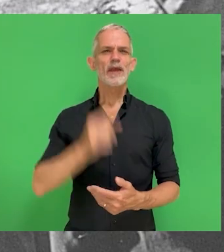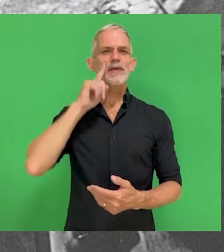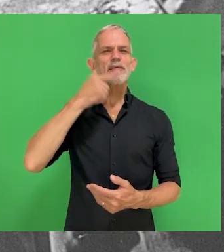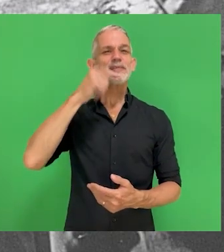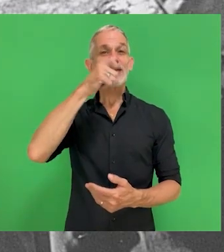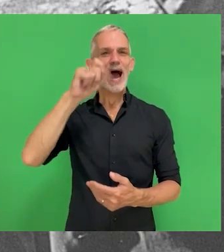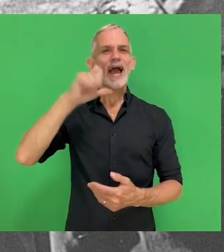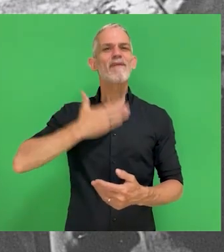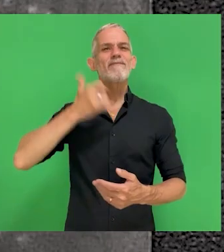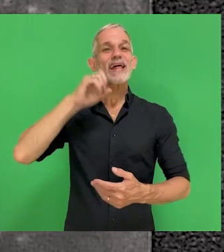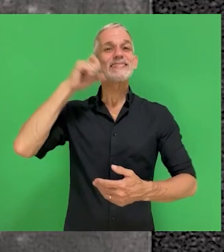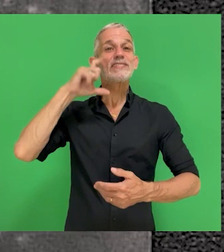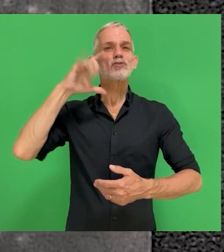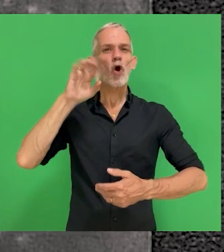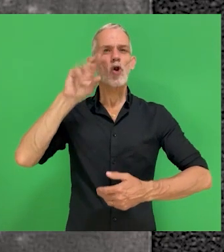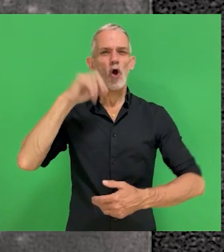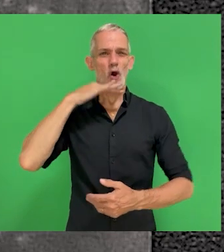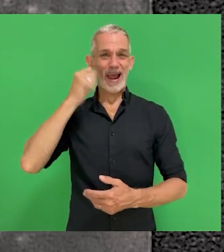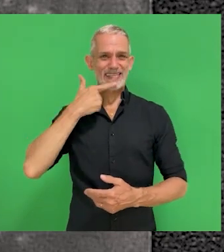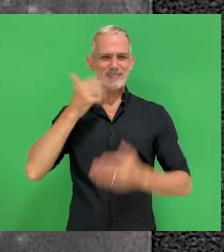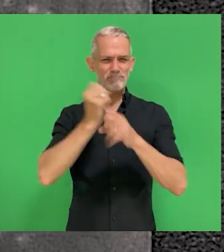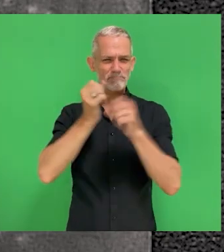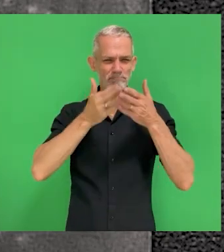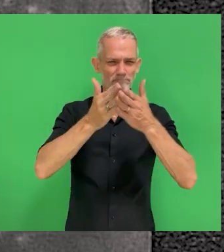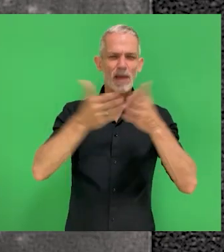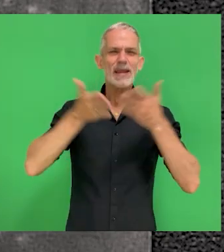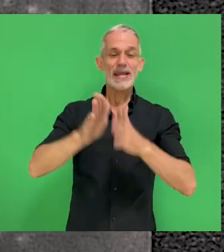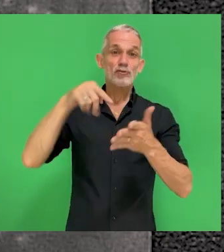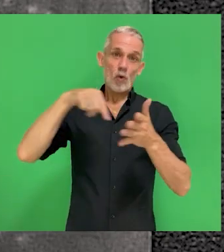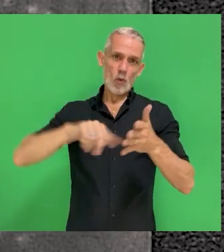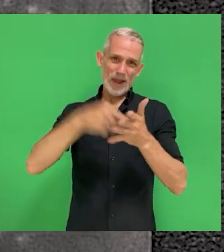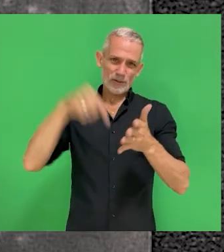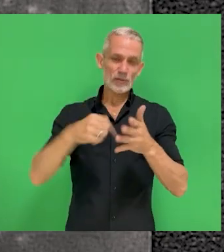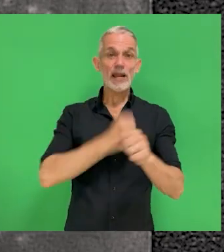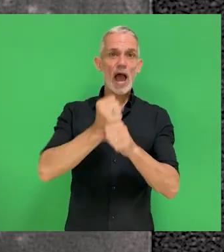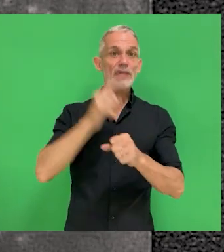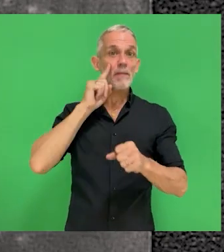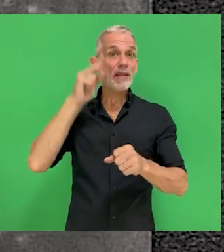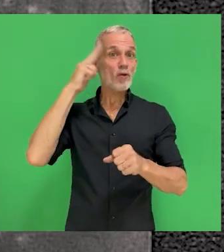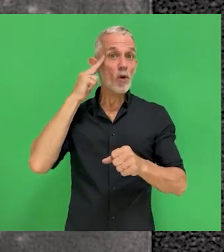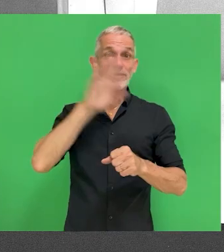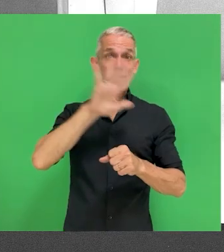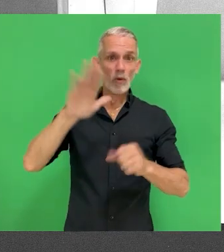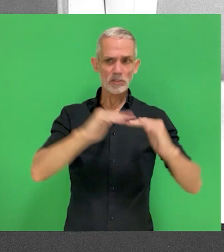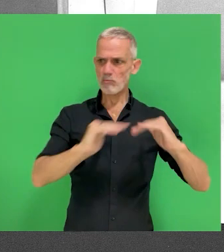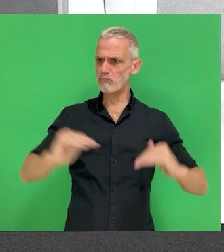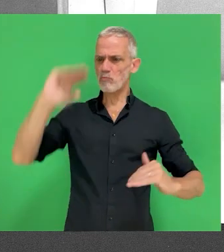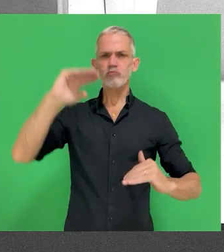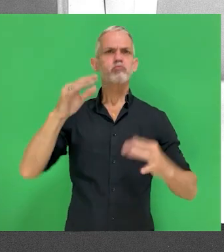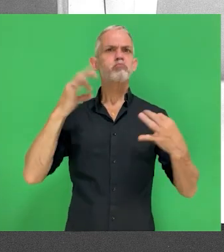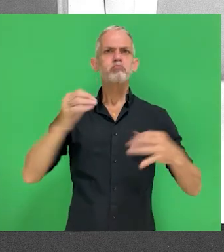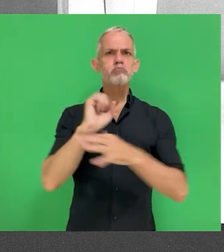Isaac Francisco Rojas, marino, nació en la ciudad de Buenos Aires y tuvo hasta 1955 una